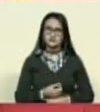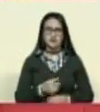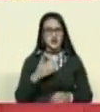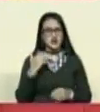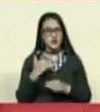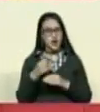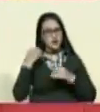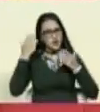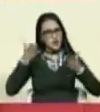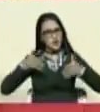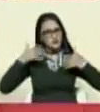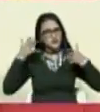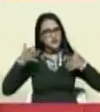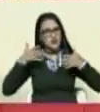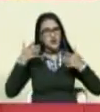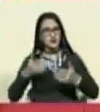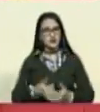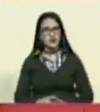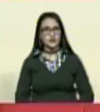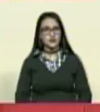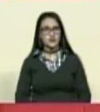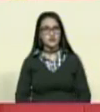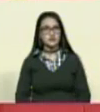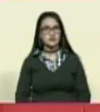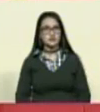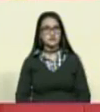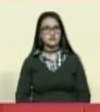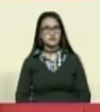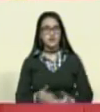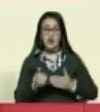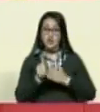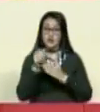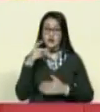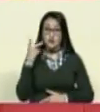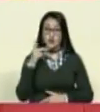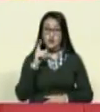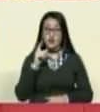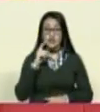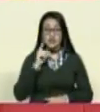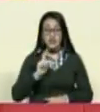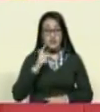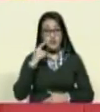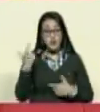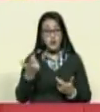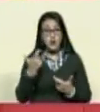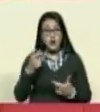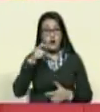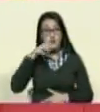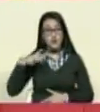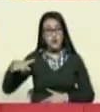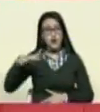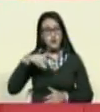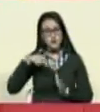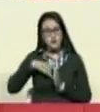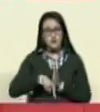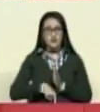orientación, porque los líderes políticos nuestros tienen que ir a buscar al pueblo profundo